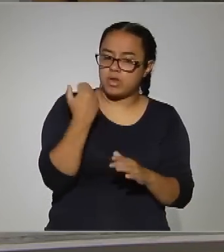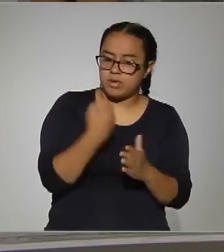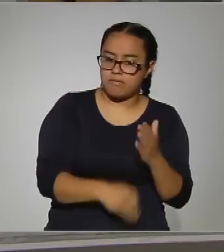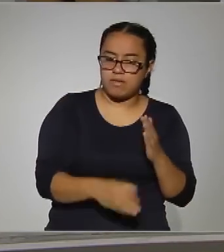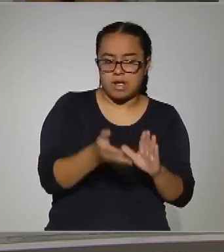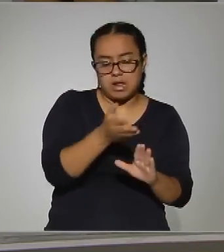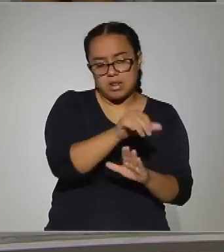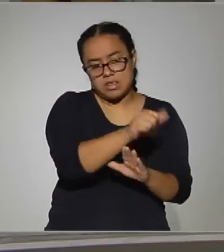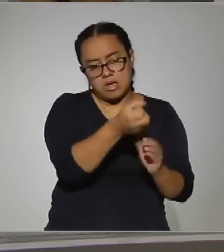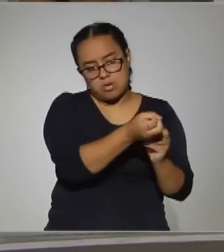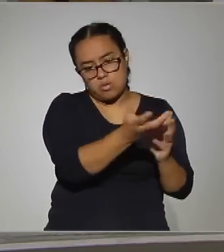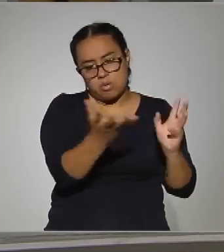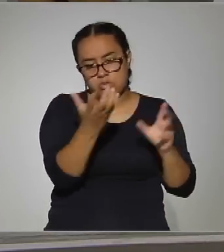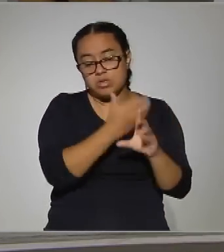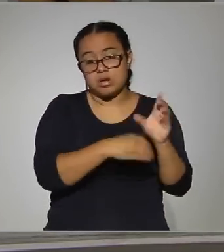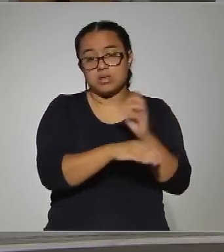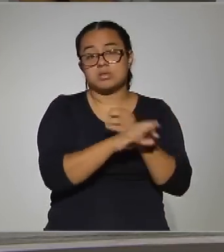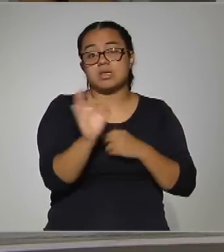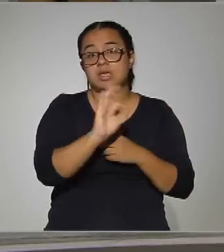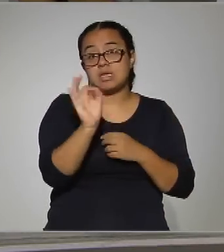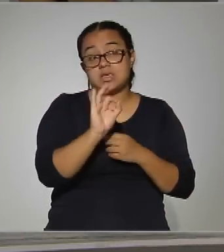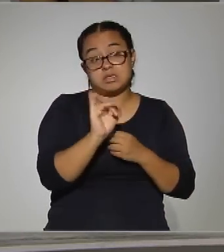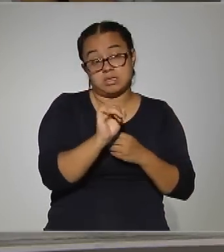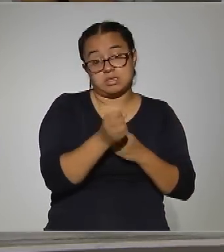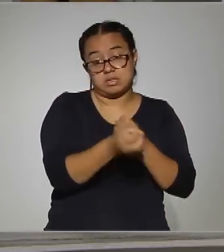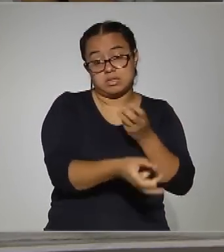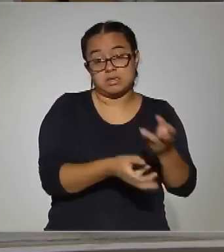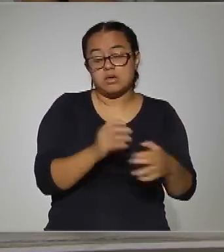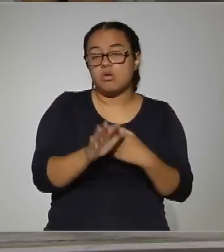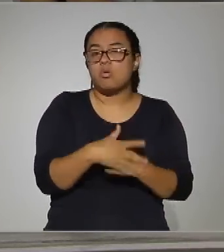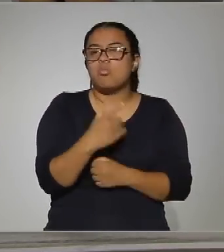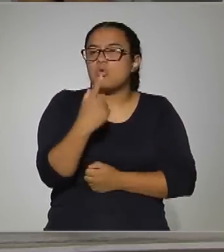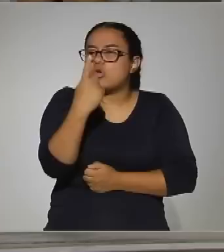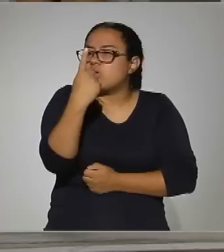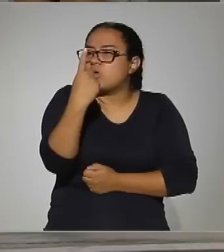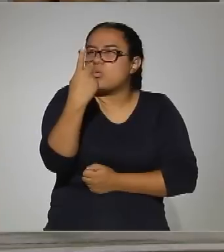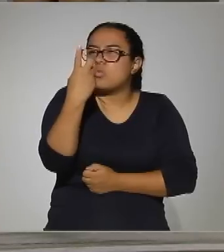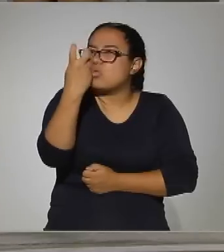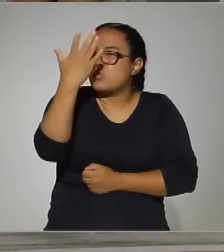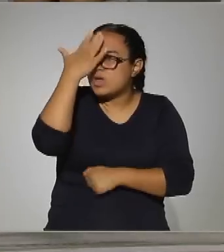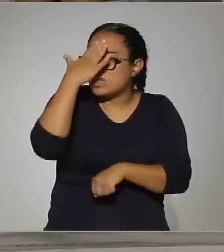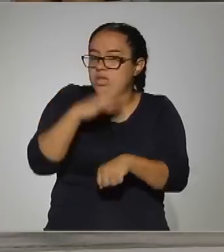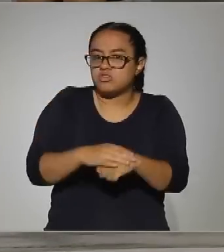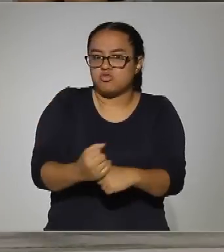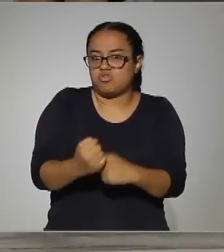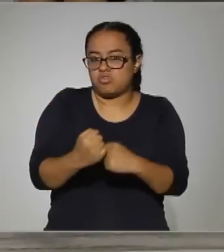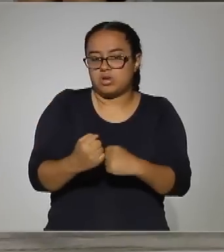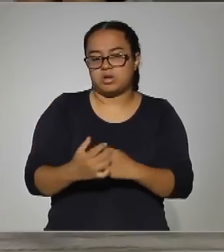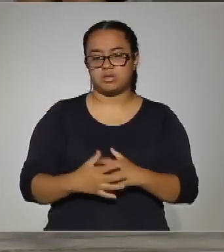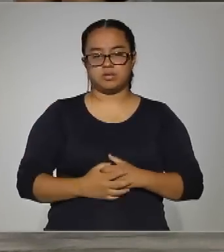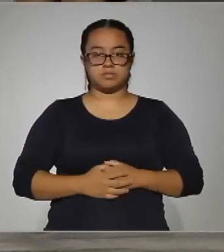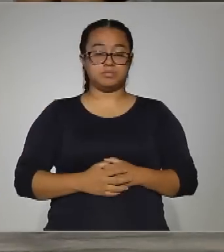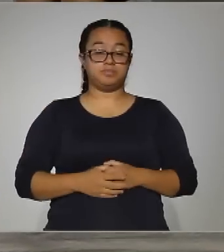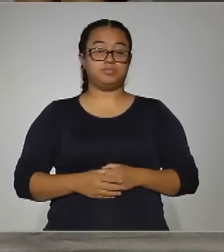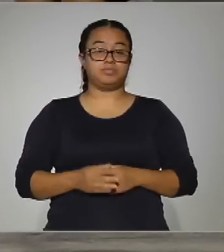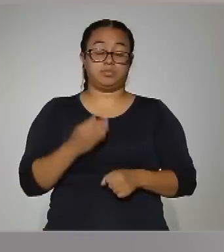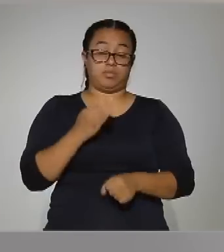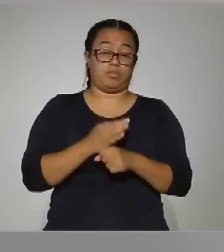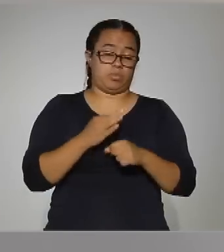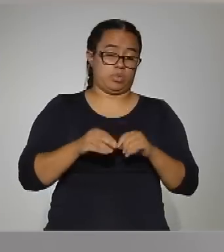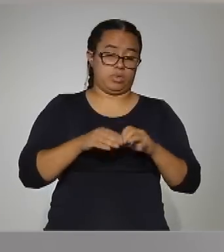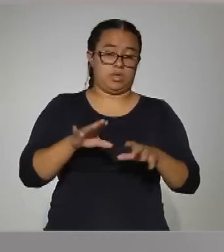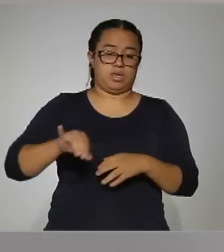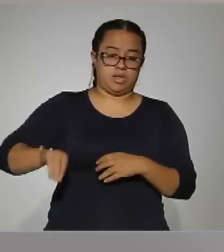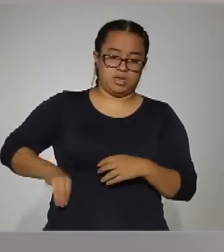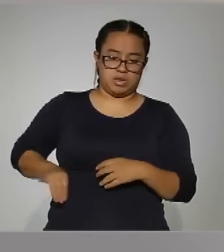las otras cosas que tal vez sí le dieron? ¿Por qué ese momento, Lau? Fíjate, Cris, que se está dando un fenómeno muy interesante